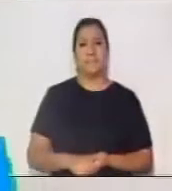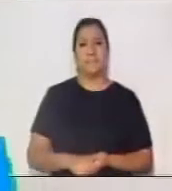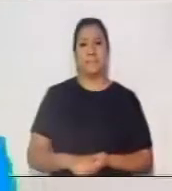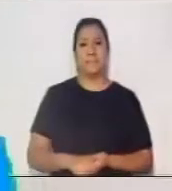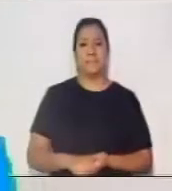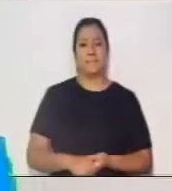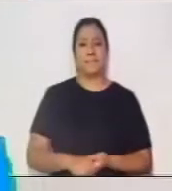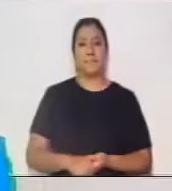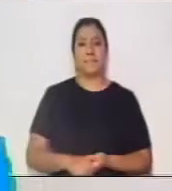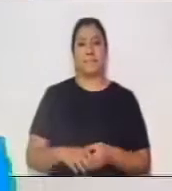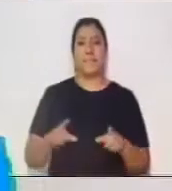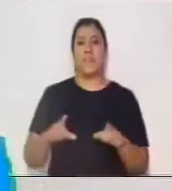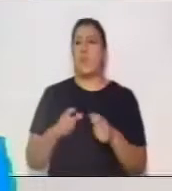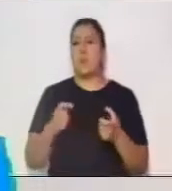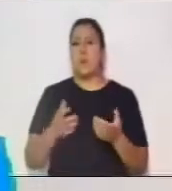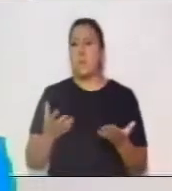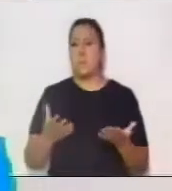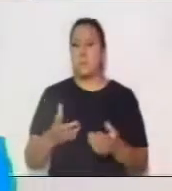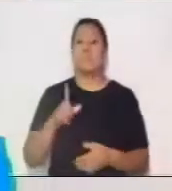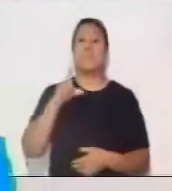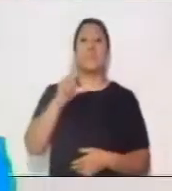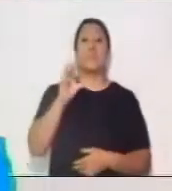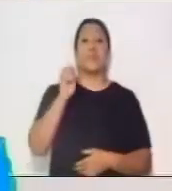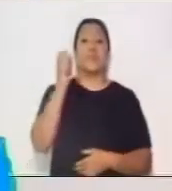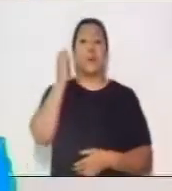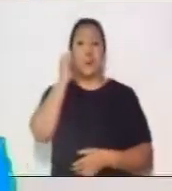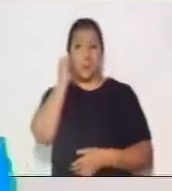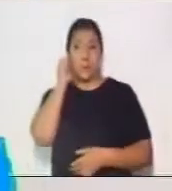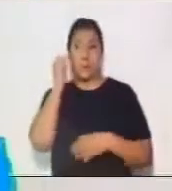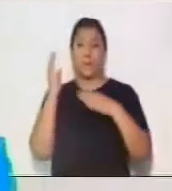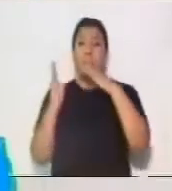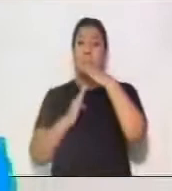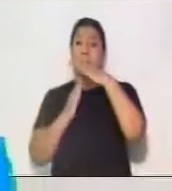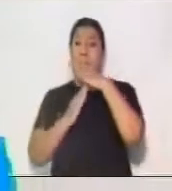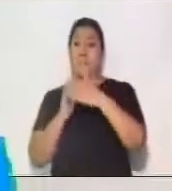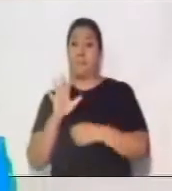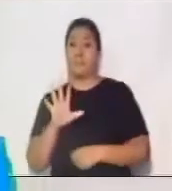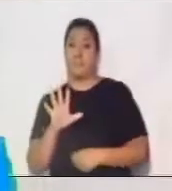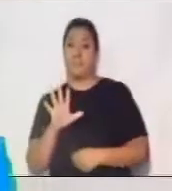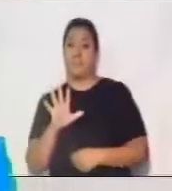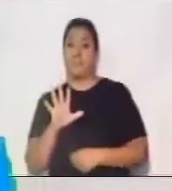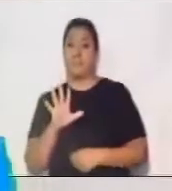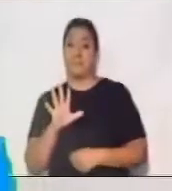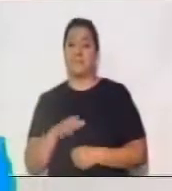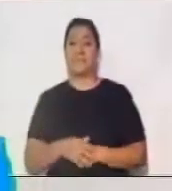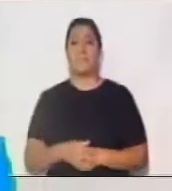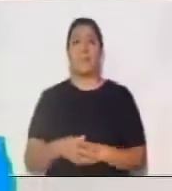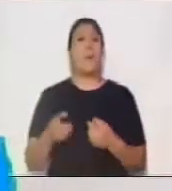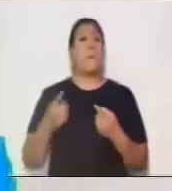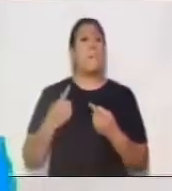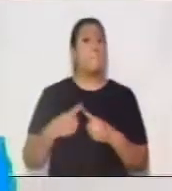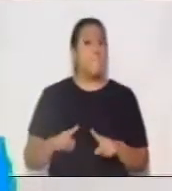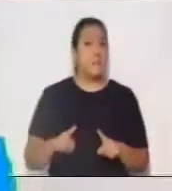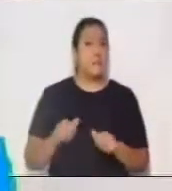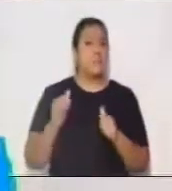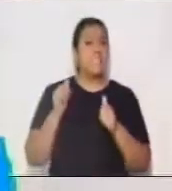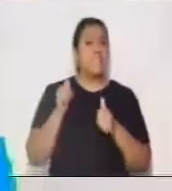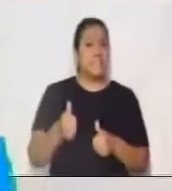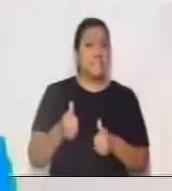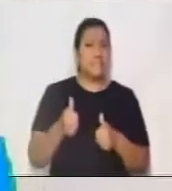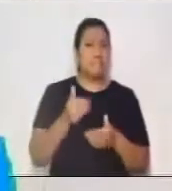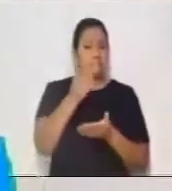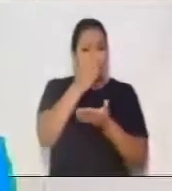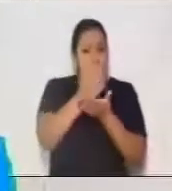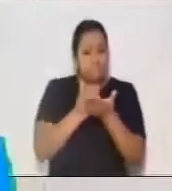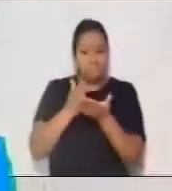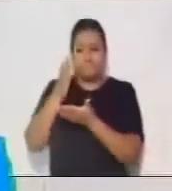contado con DMI en su momento. Al que madruga, dos le ayudan. Con Alka-Seltzer